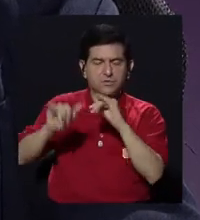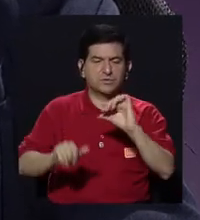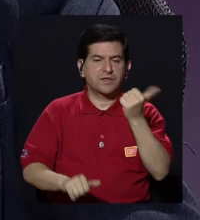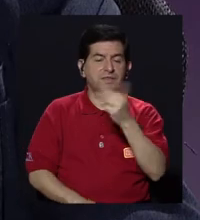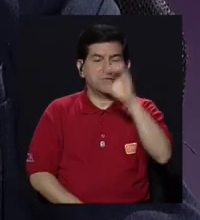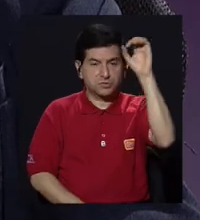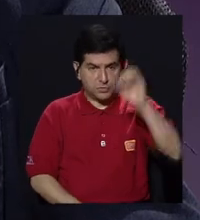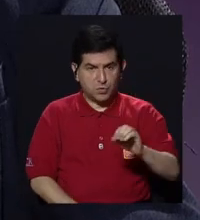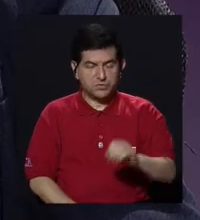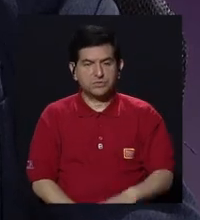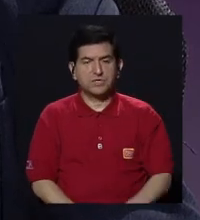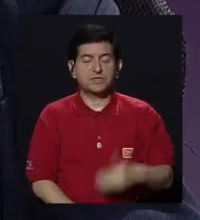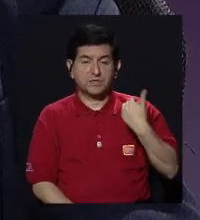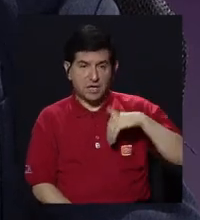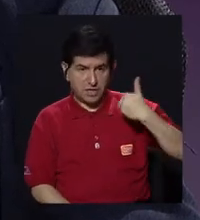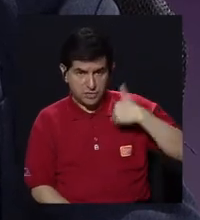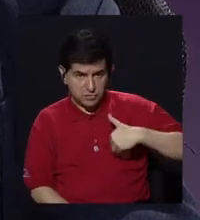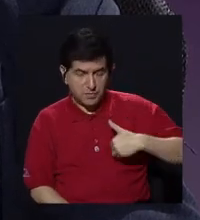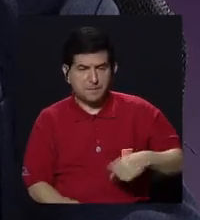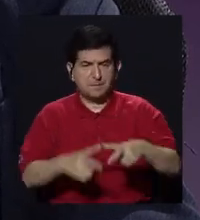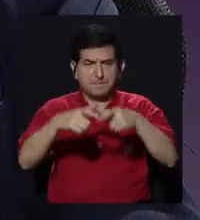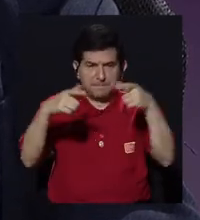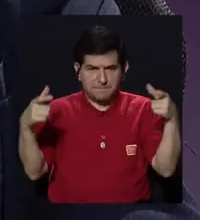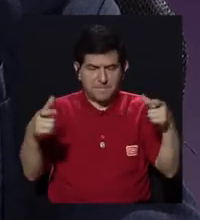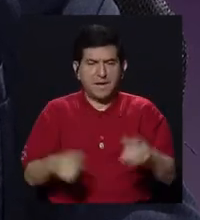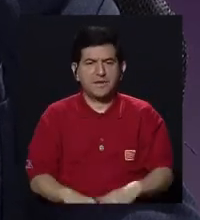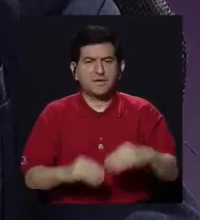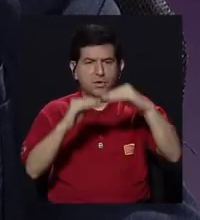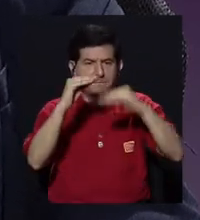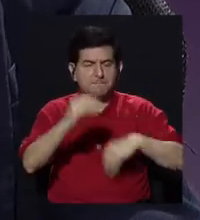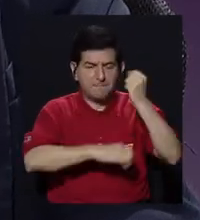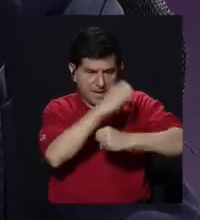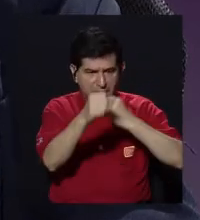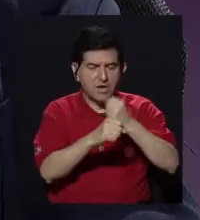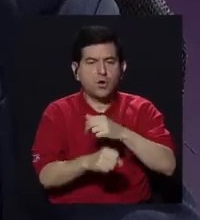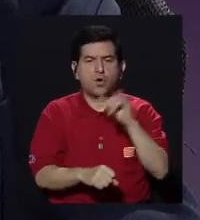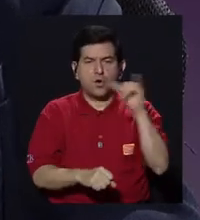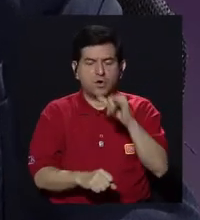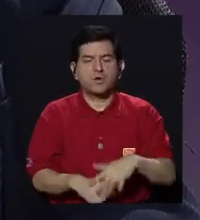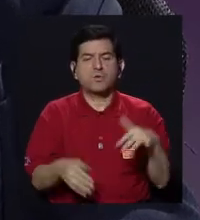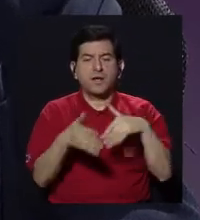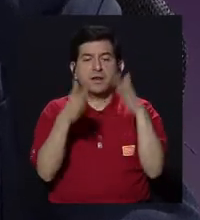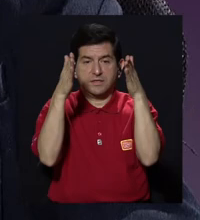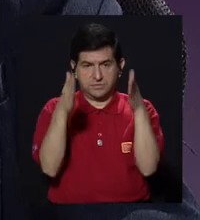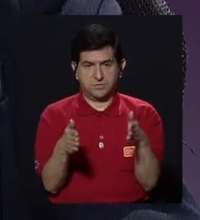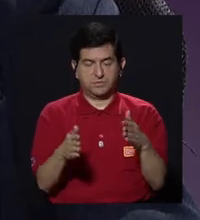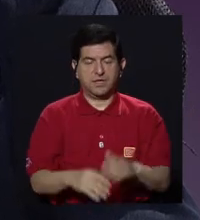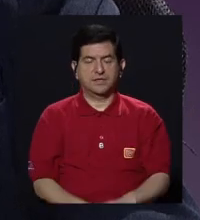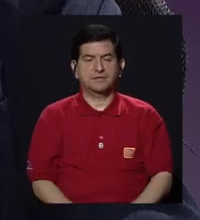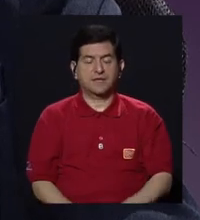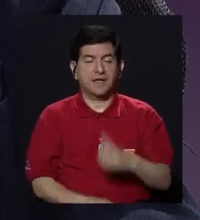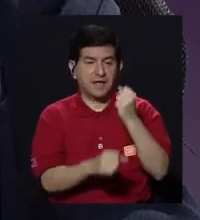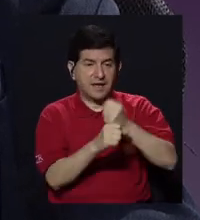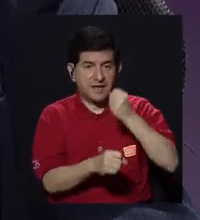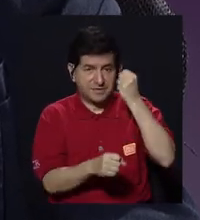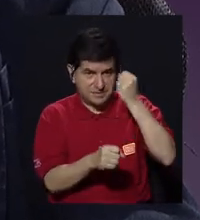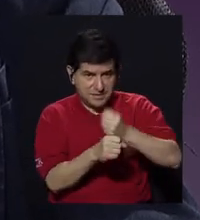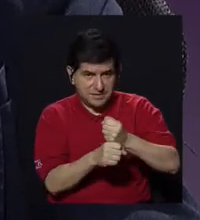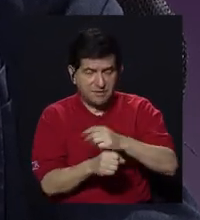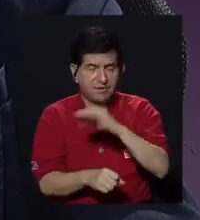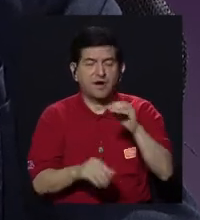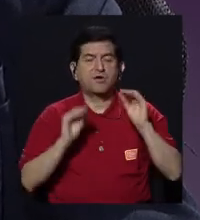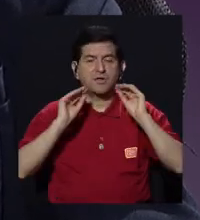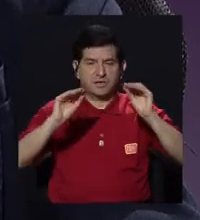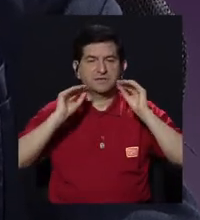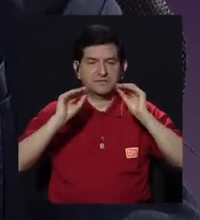otro 10%, si corresponde a los hombres, la mayoría son menores de edad que también son estudiantes, ¿verdad? Porque es en el empleo